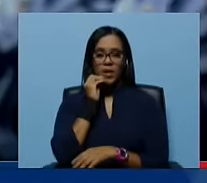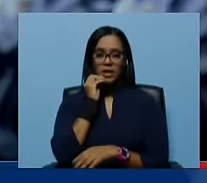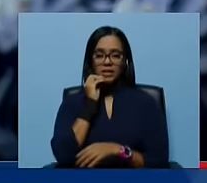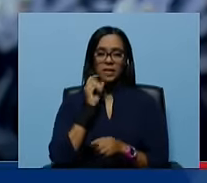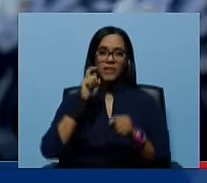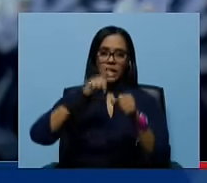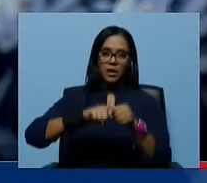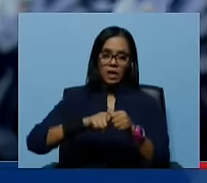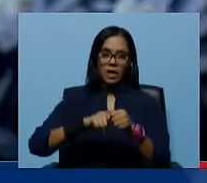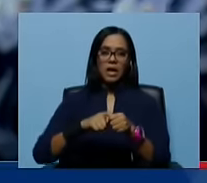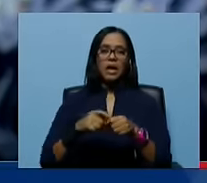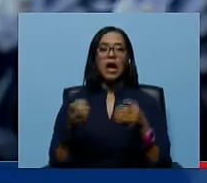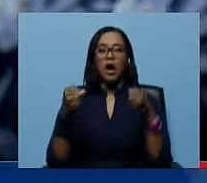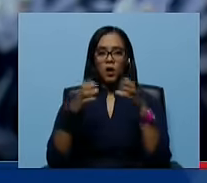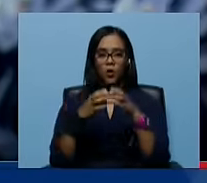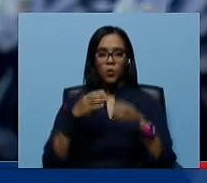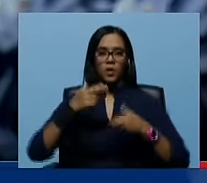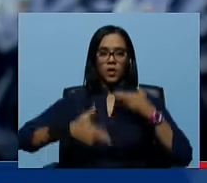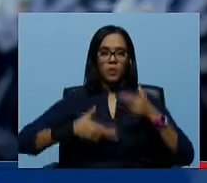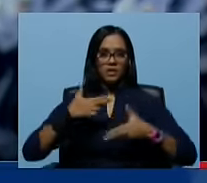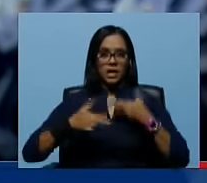algunas bandas delincuenciales, ¿verdad?